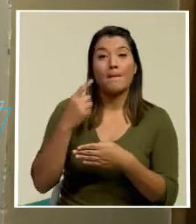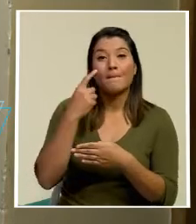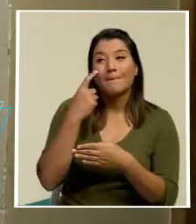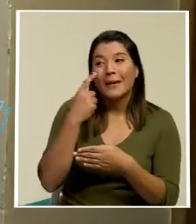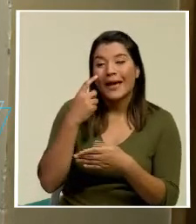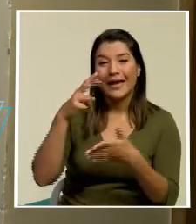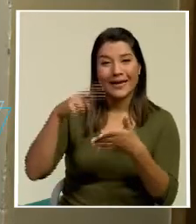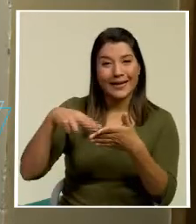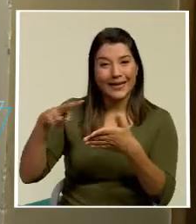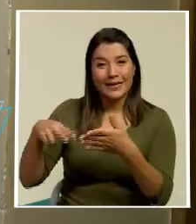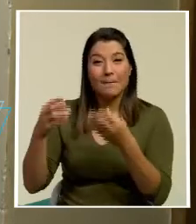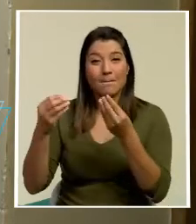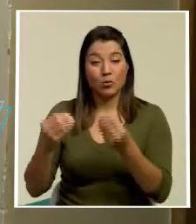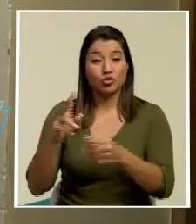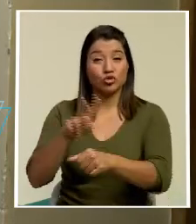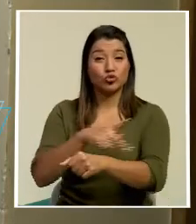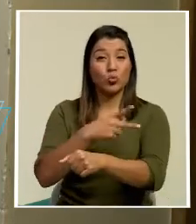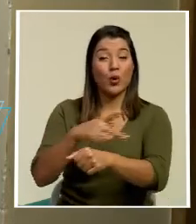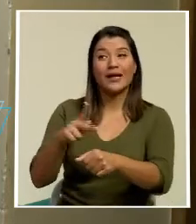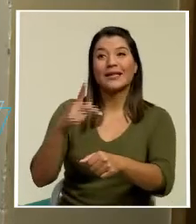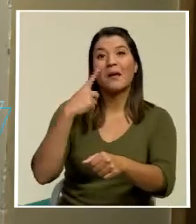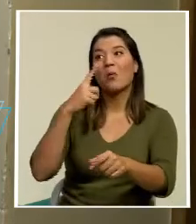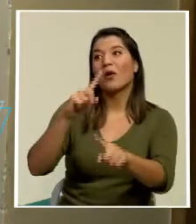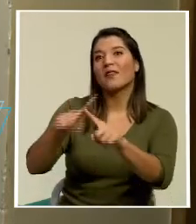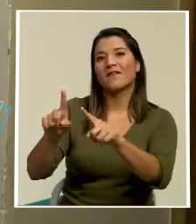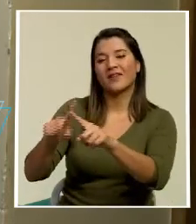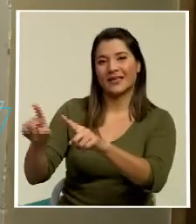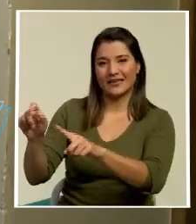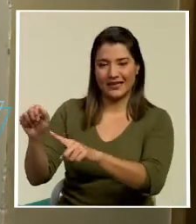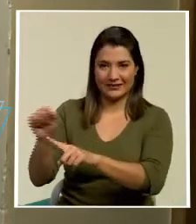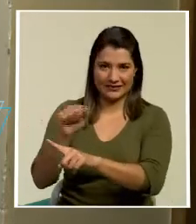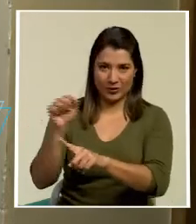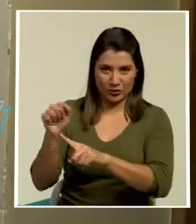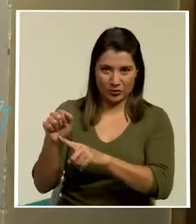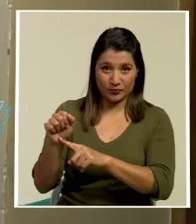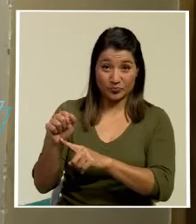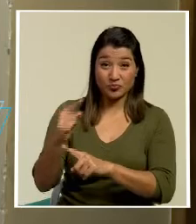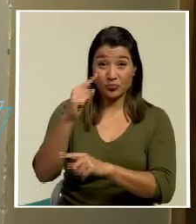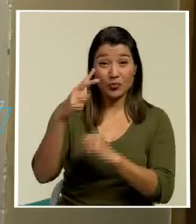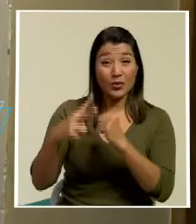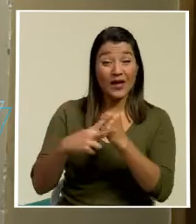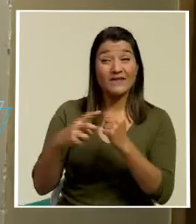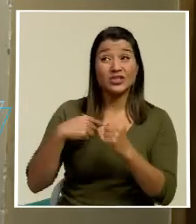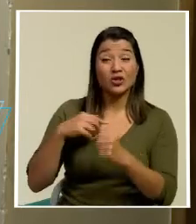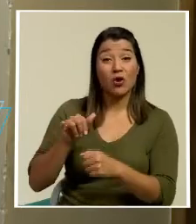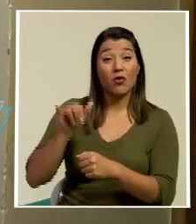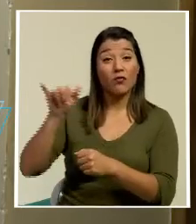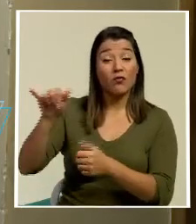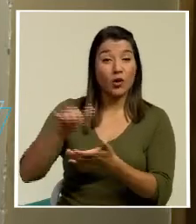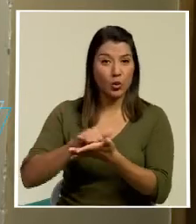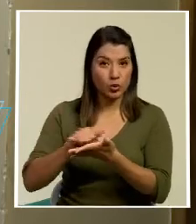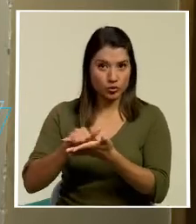llegó Fabián. De otra manera, un viaje que fui a Nueva York,